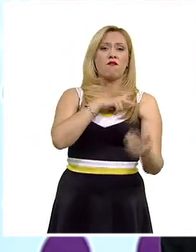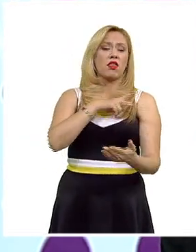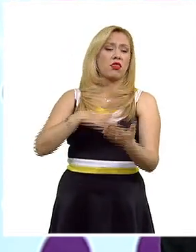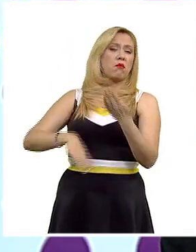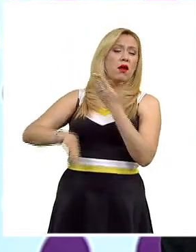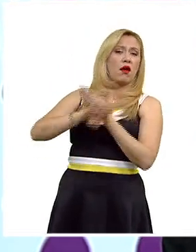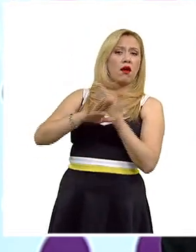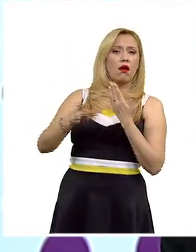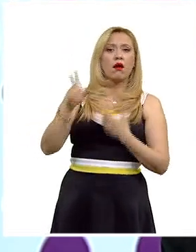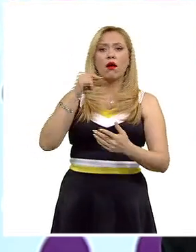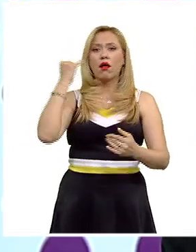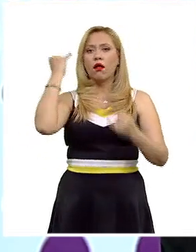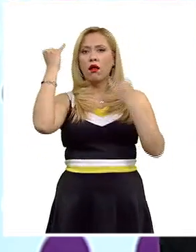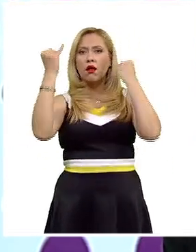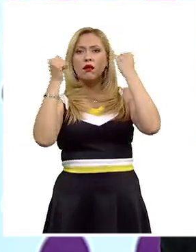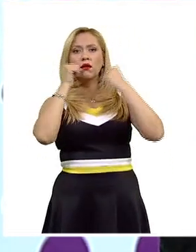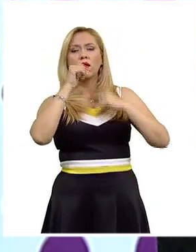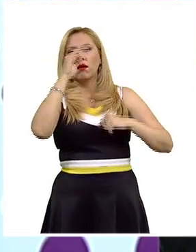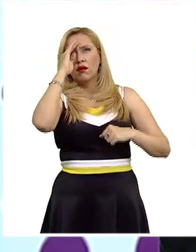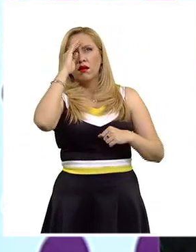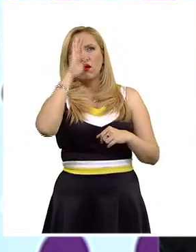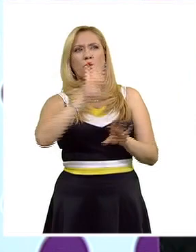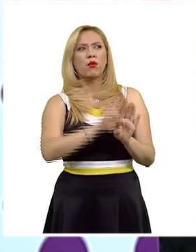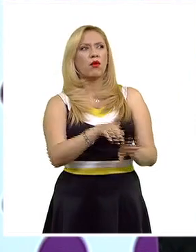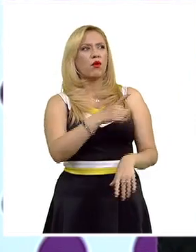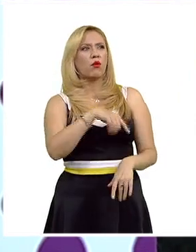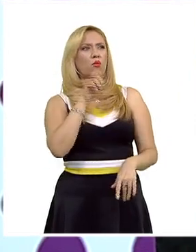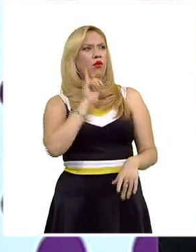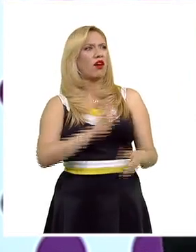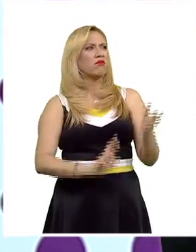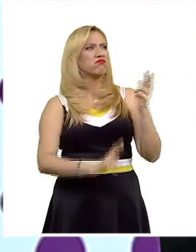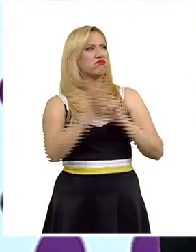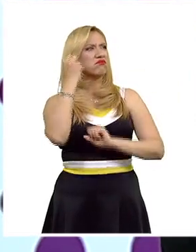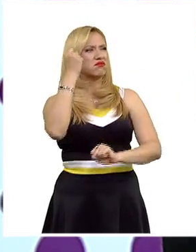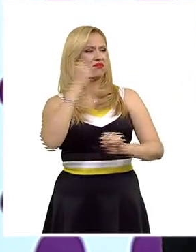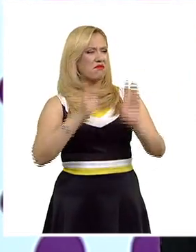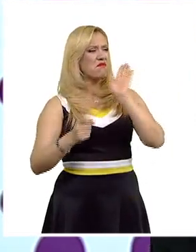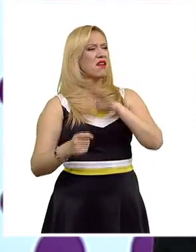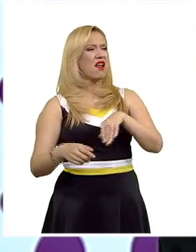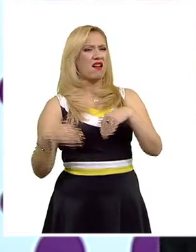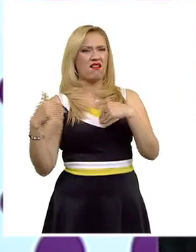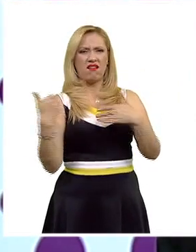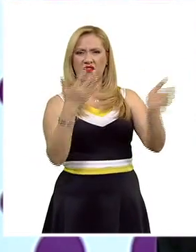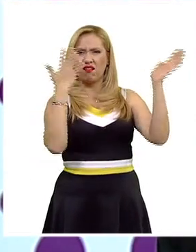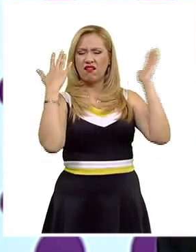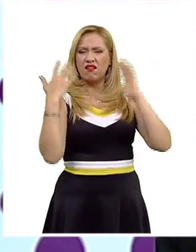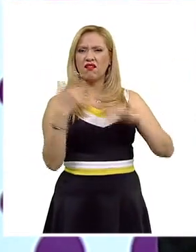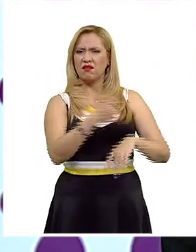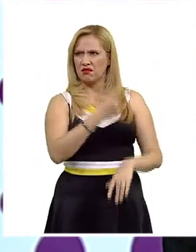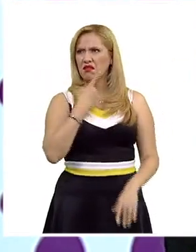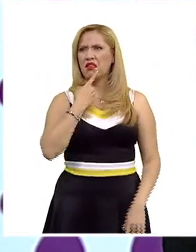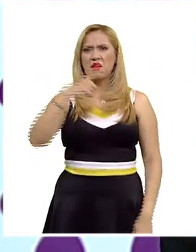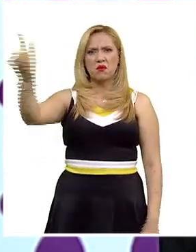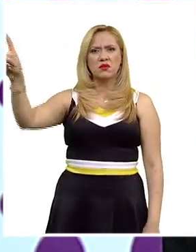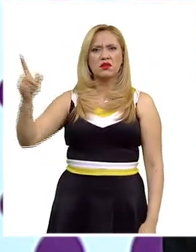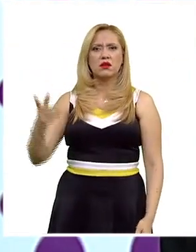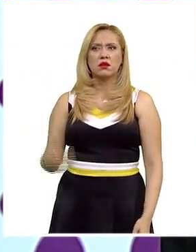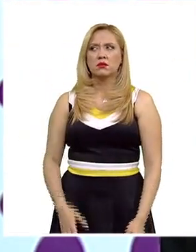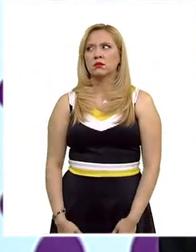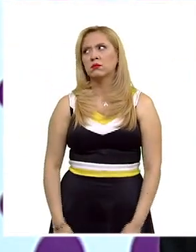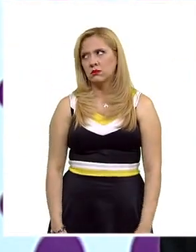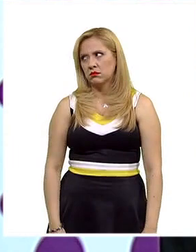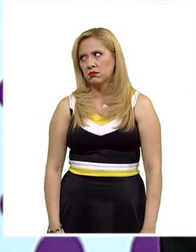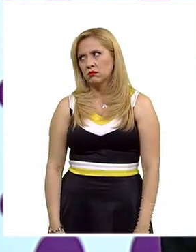está relegado esta forma de movilización de las mujeres y siempre nos están obligando a, pues, ¿por qué no denuncias, no? Como si no tuviéramos